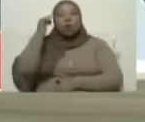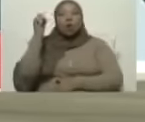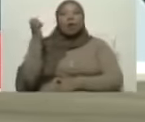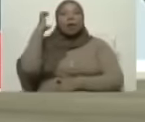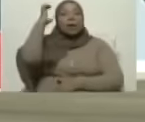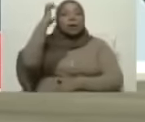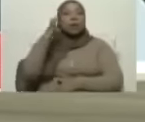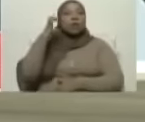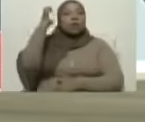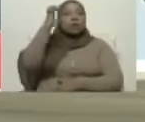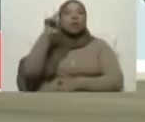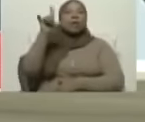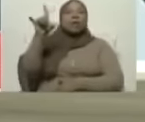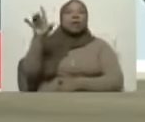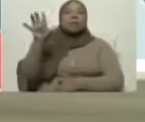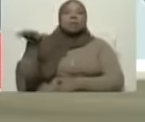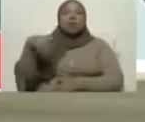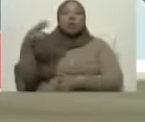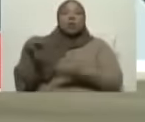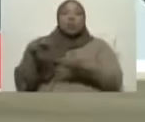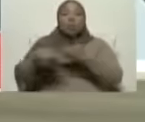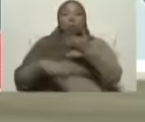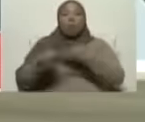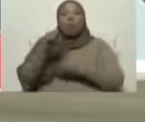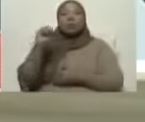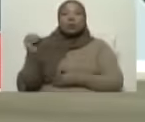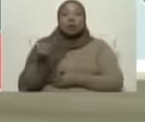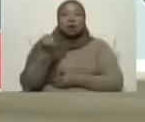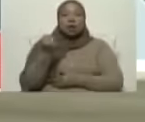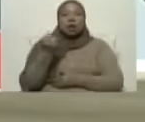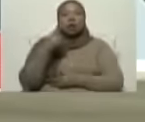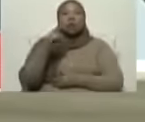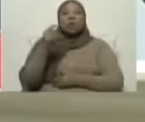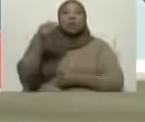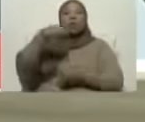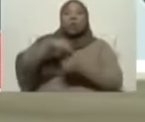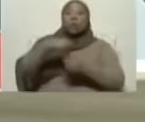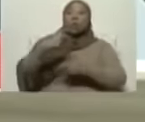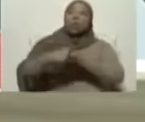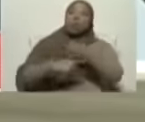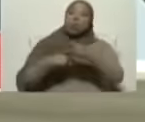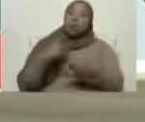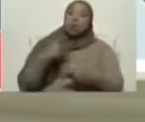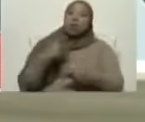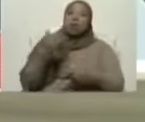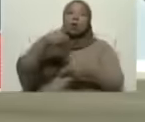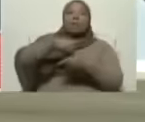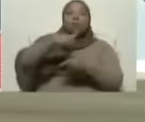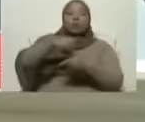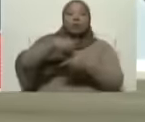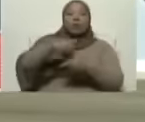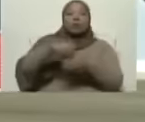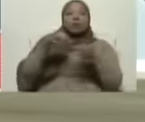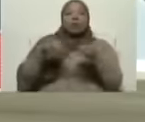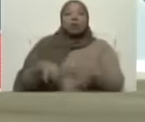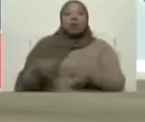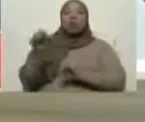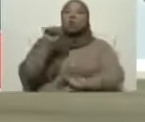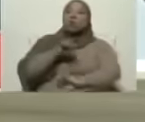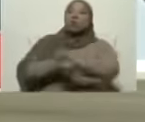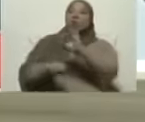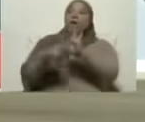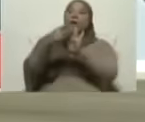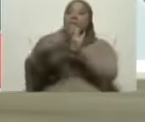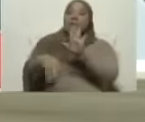que acompañarán el proceso electoral, dentro de los que se destacan defensores de los